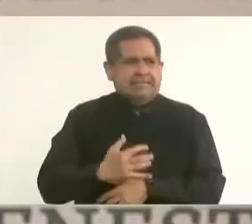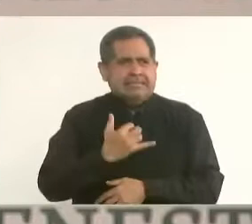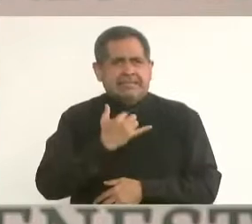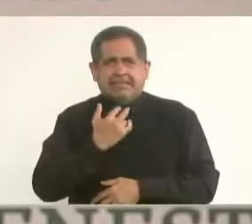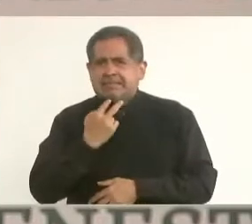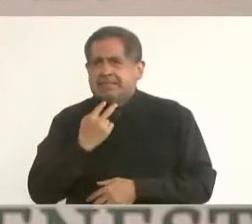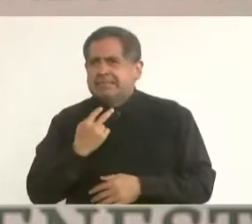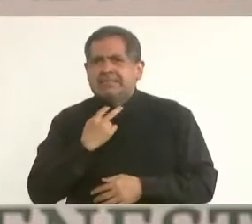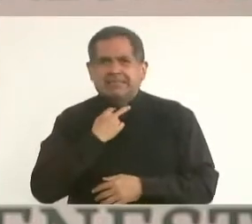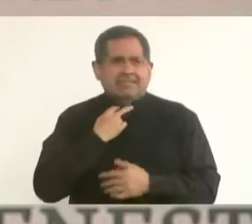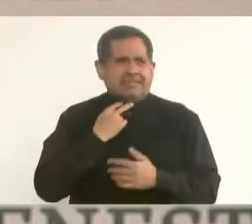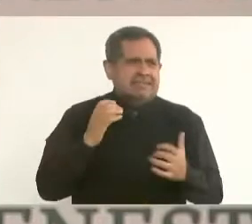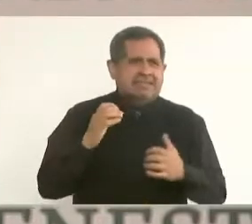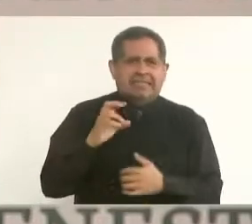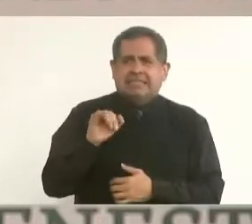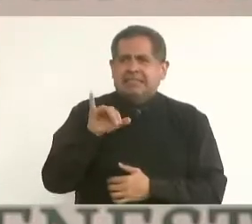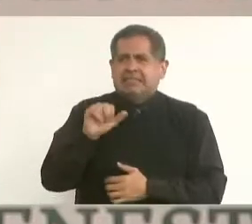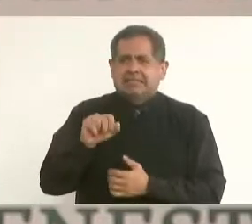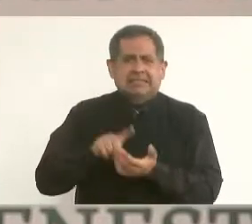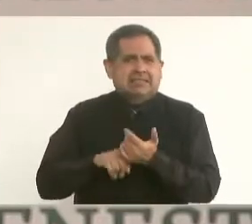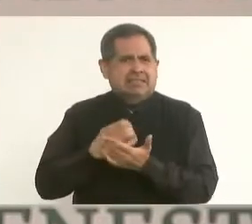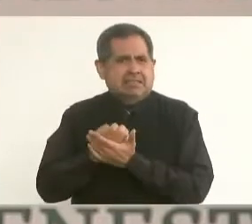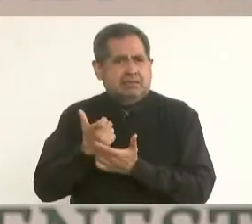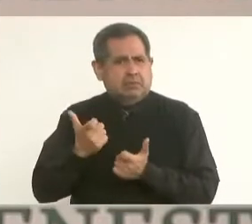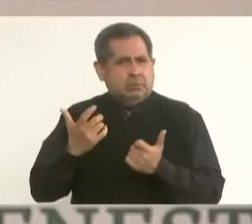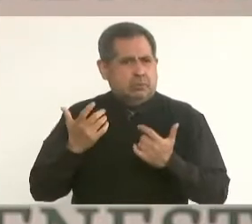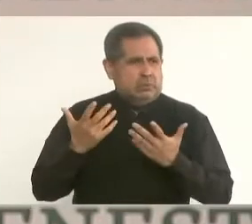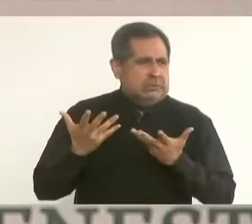crisis económica,